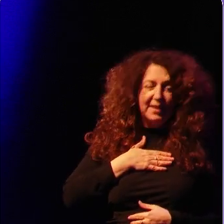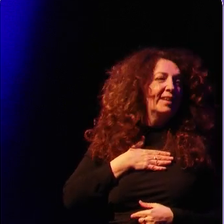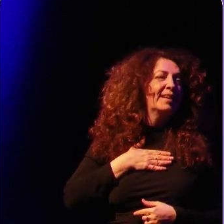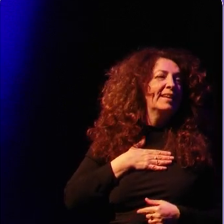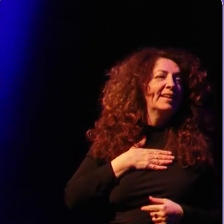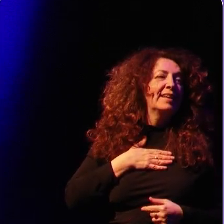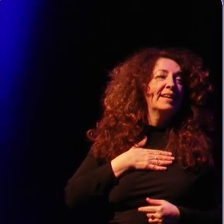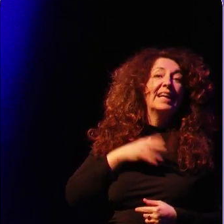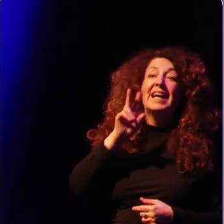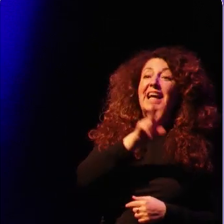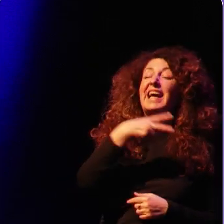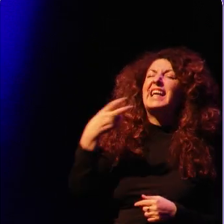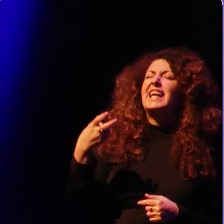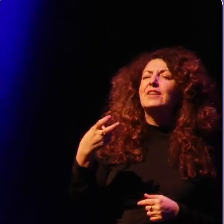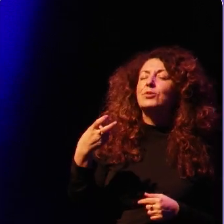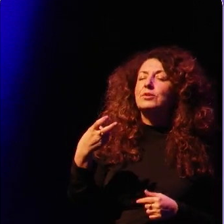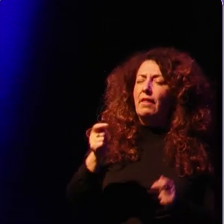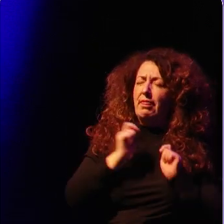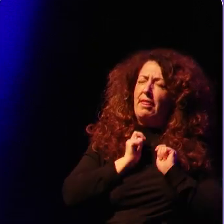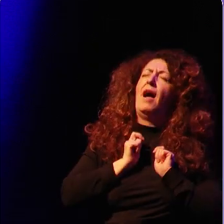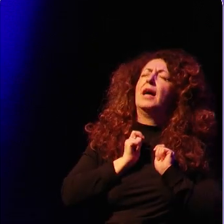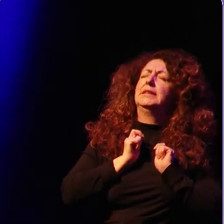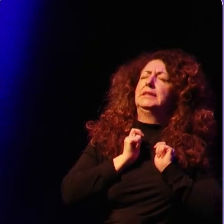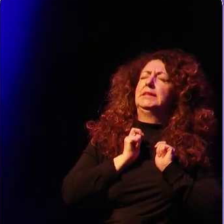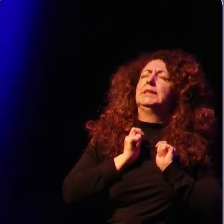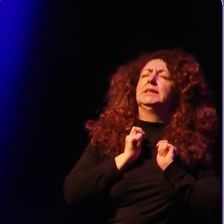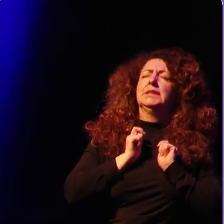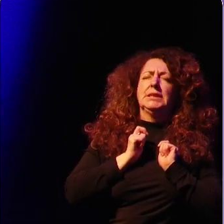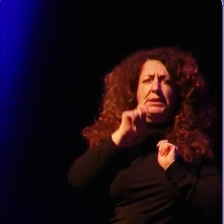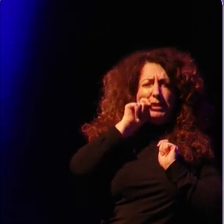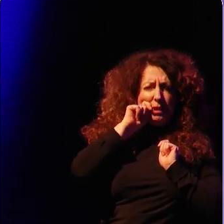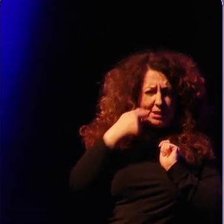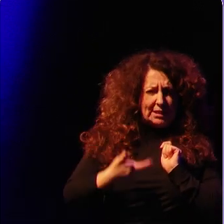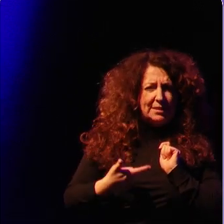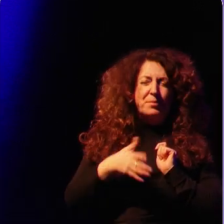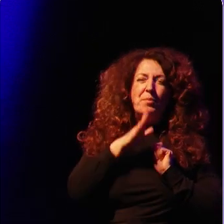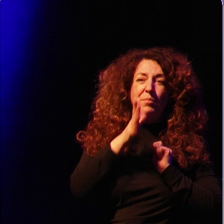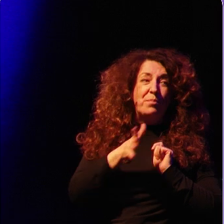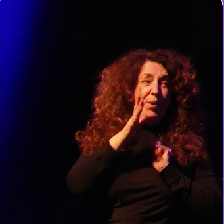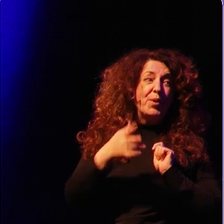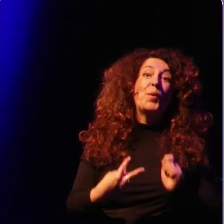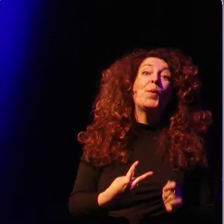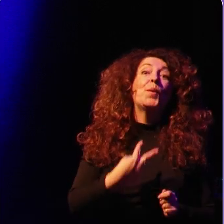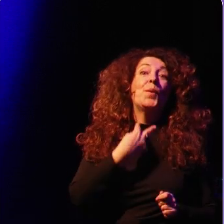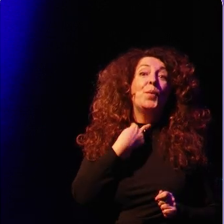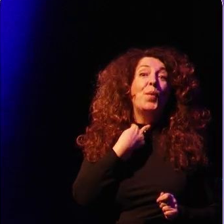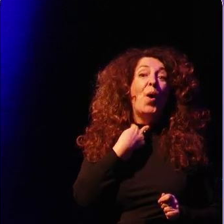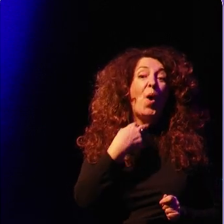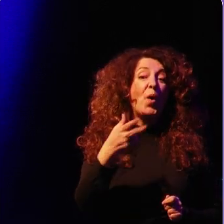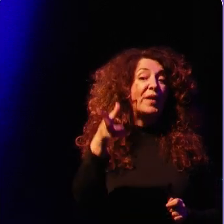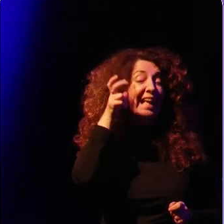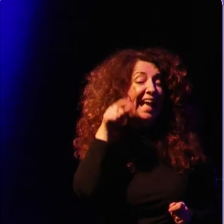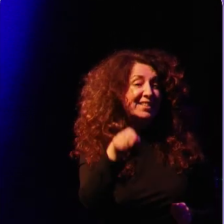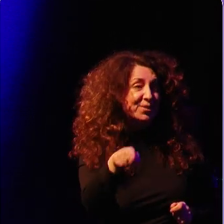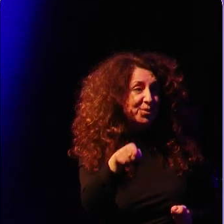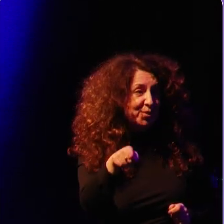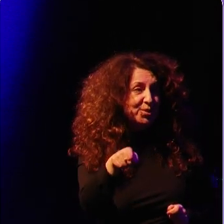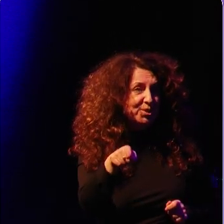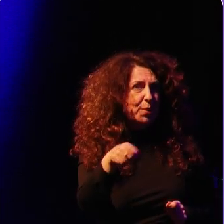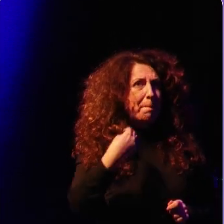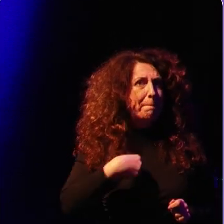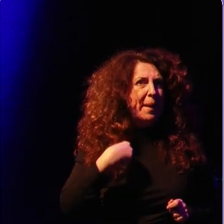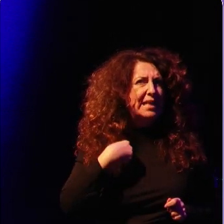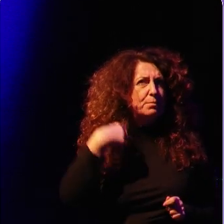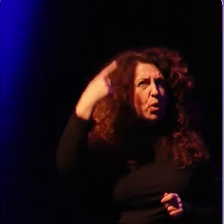esto, el resultado de esto a mí me ha generado grima. Porque la voz que yo escucho es la que escucho dentro